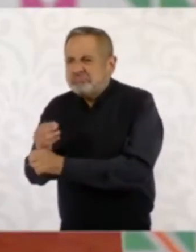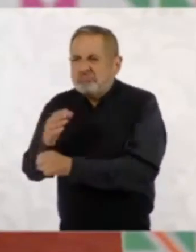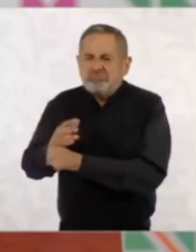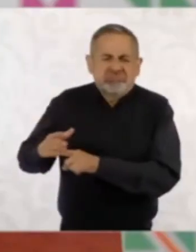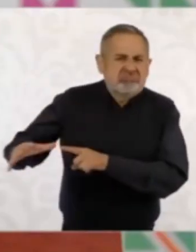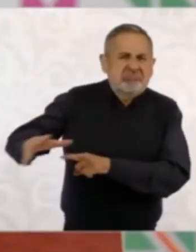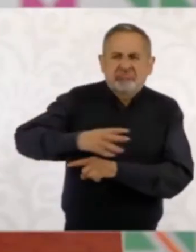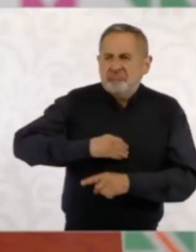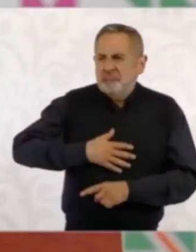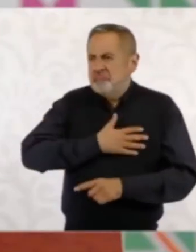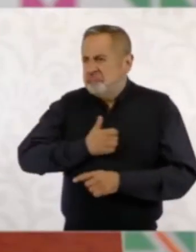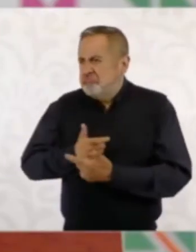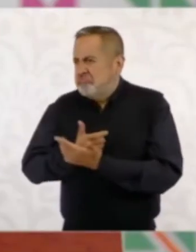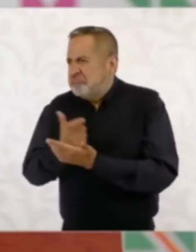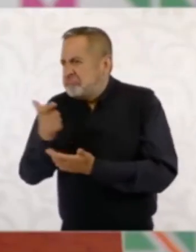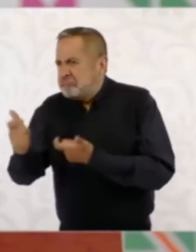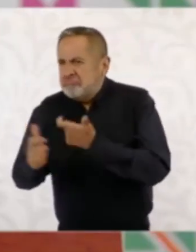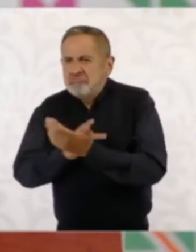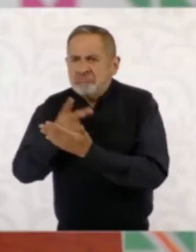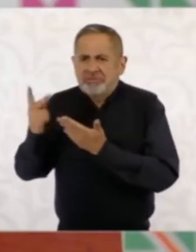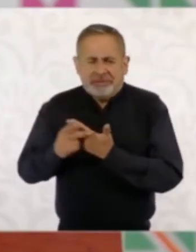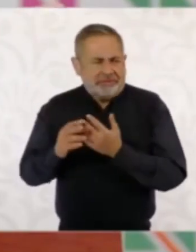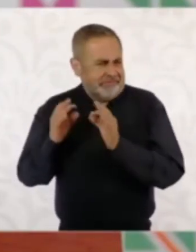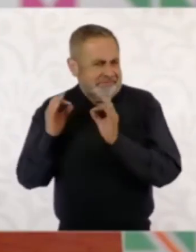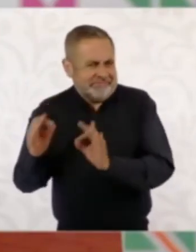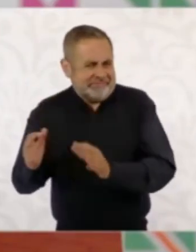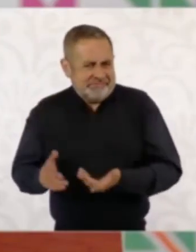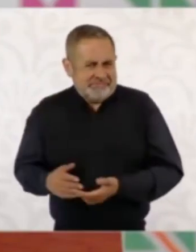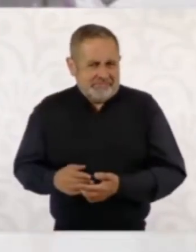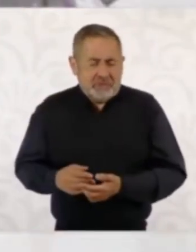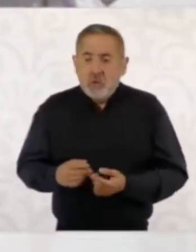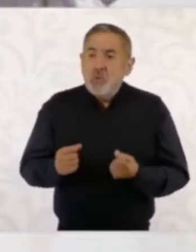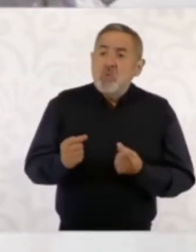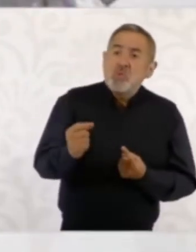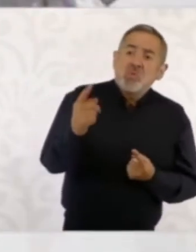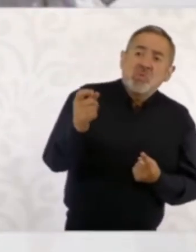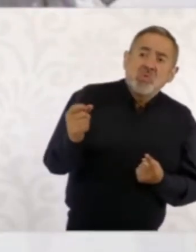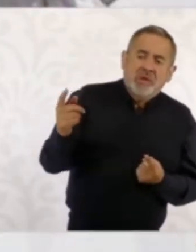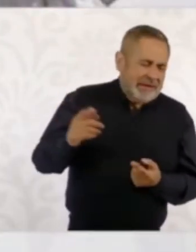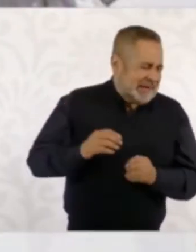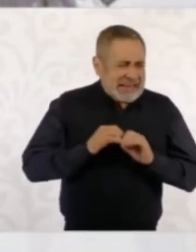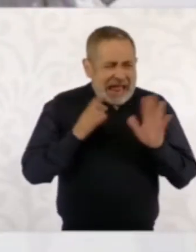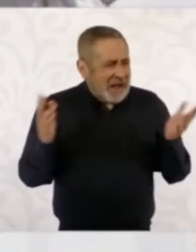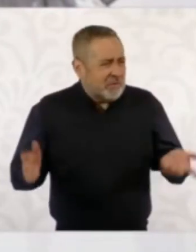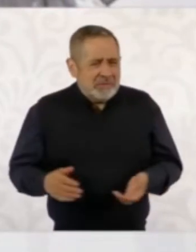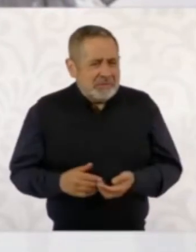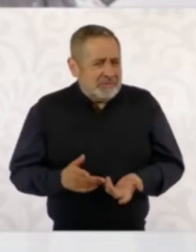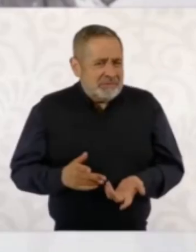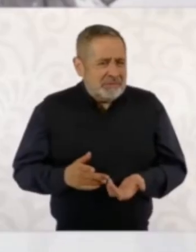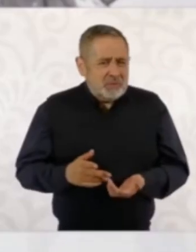corrupción? Que si hubo un caso u otro, pues no hay impunidad.